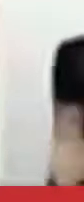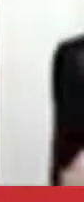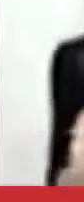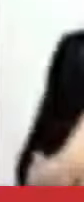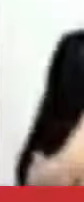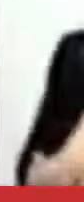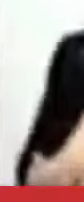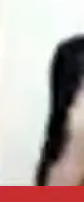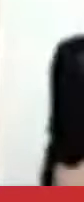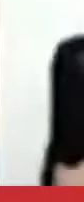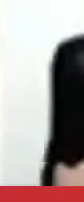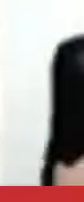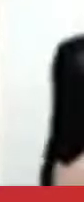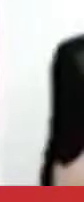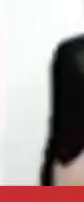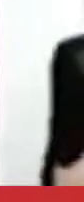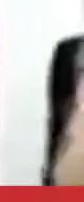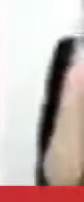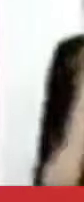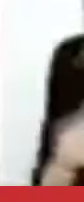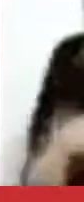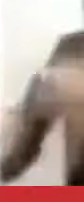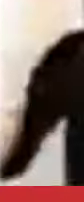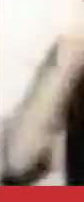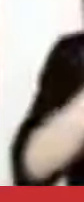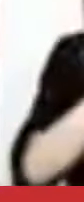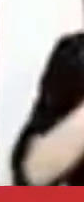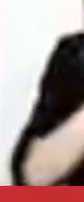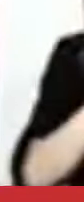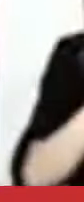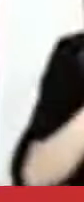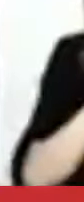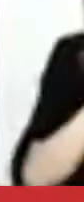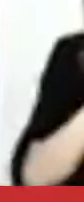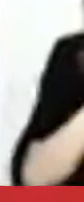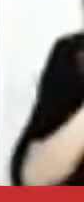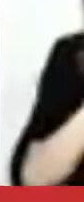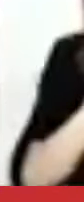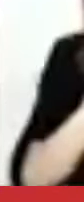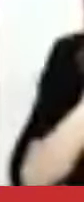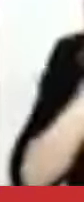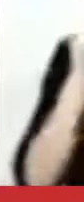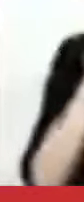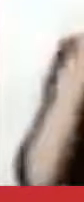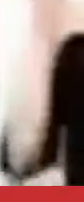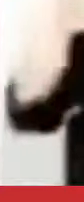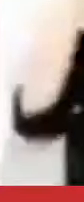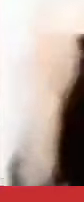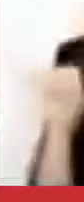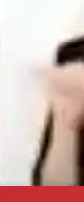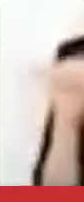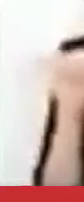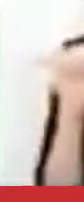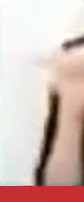proyectos que lo que hacen no es nada más que generar una superestructura ideológica para algo que hace mucho tiempo ya está